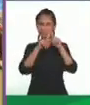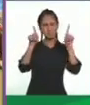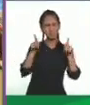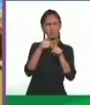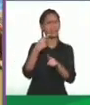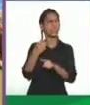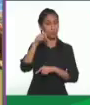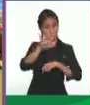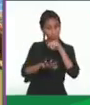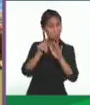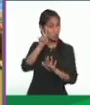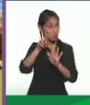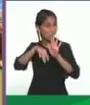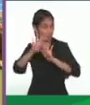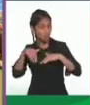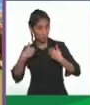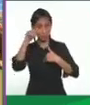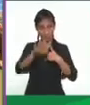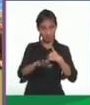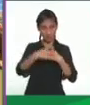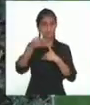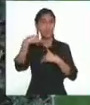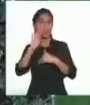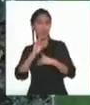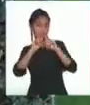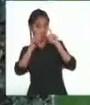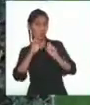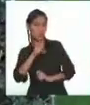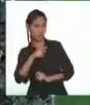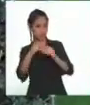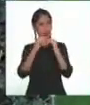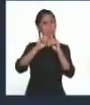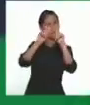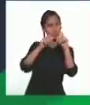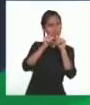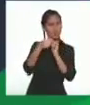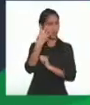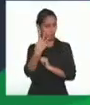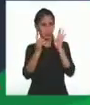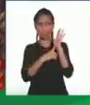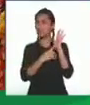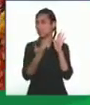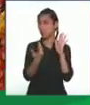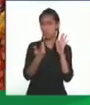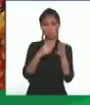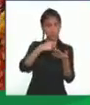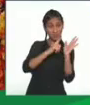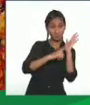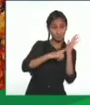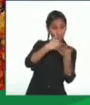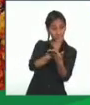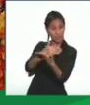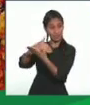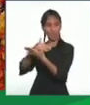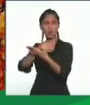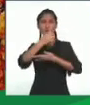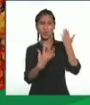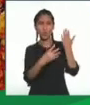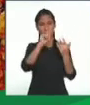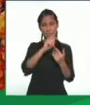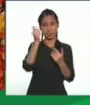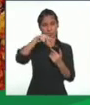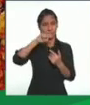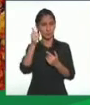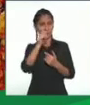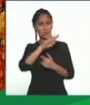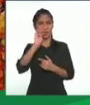que puedes avanzar 1 más y responder la pregunta. Vamos a ver, pregunta número 4. Para preparar una tantaguagua se necesitan 500 gramos